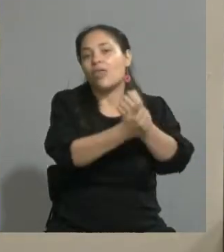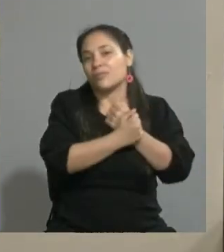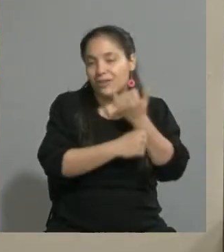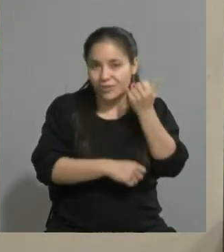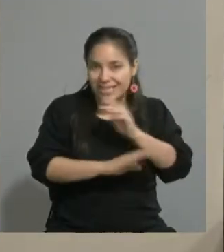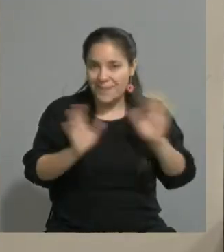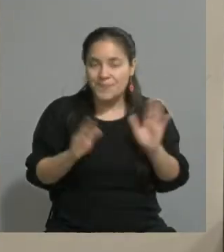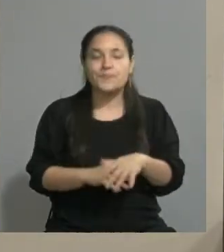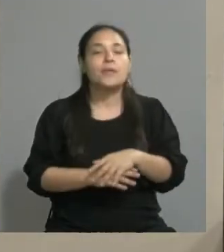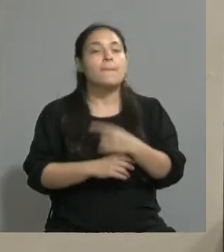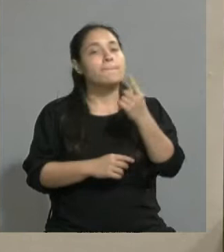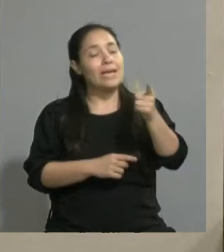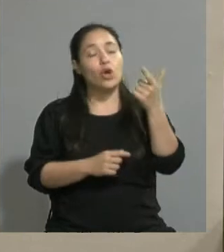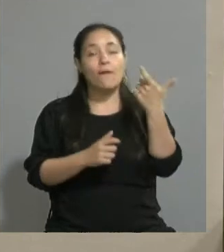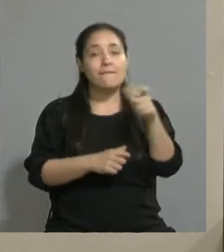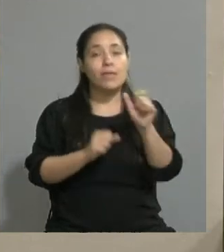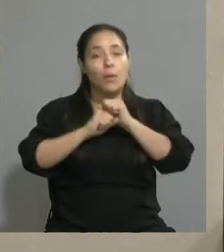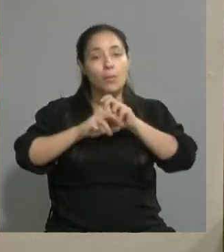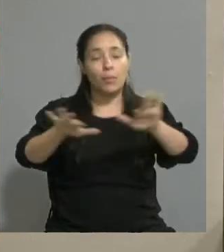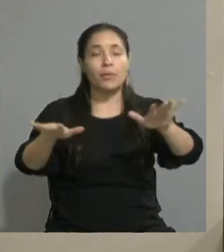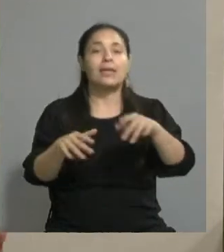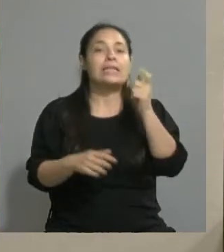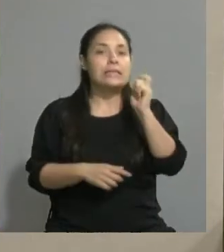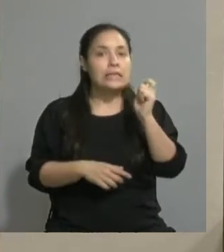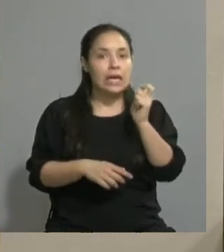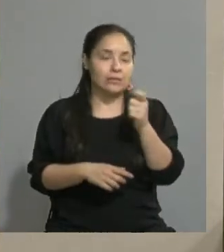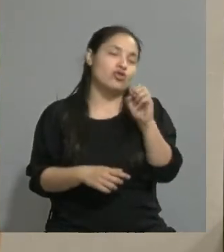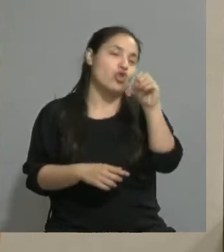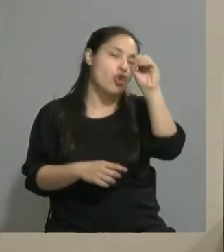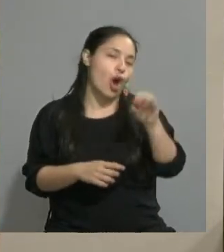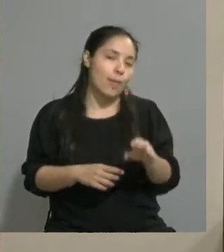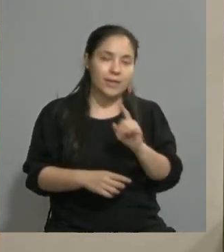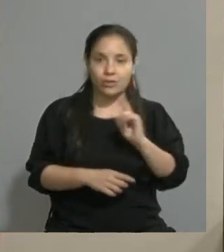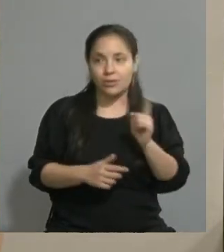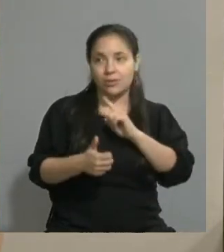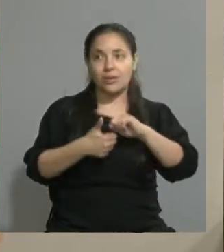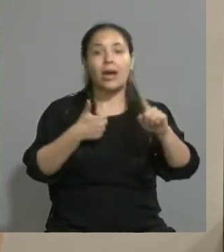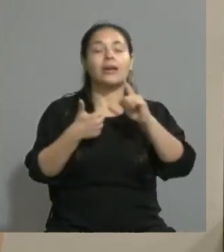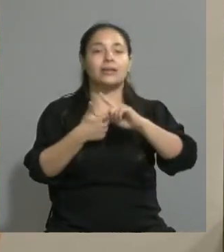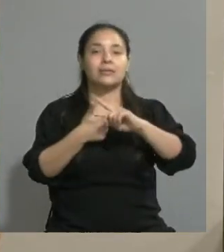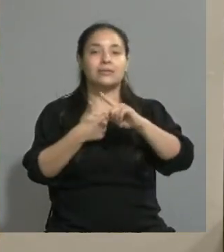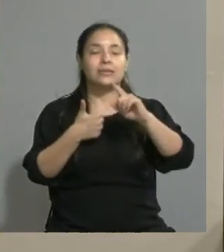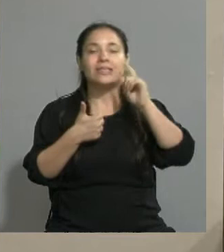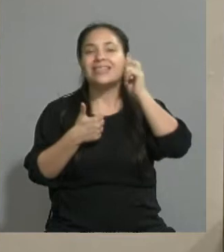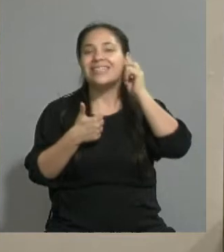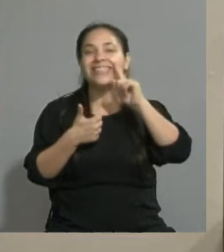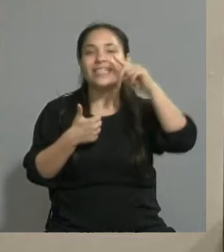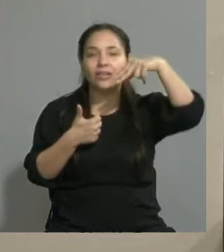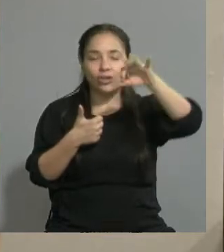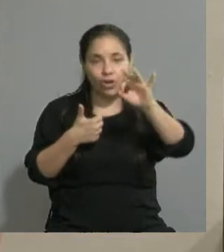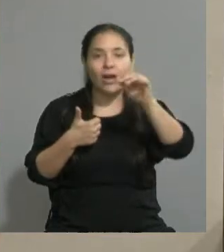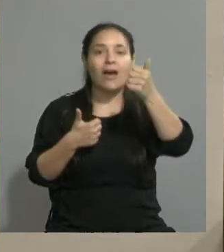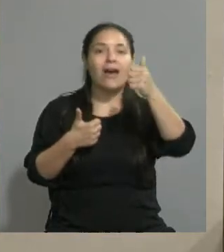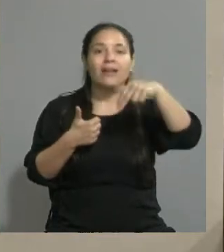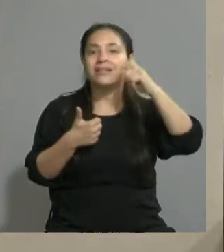tema es lo siguiente, el video se hizo viral, protagonistas, los vamos a decir a los nombres. Piero Angeloni, sí, el que publicó a través